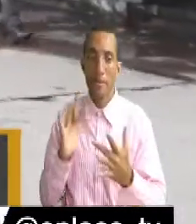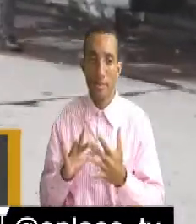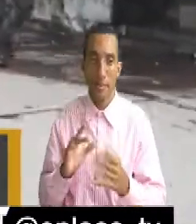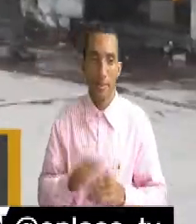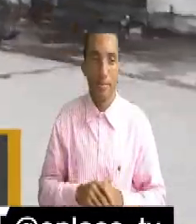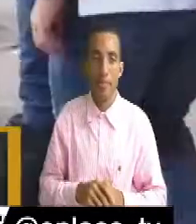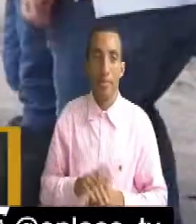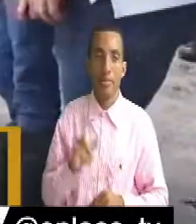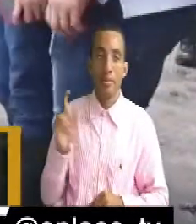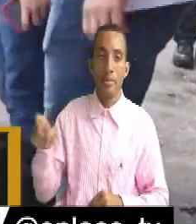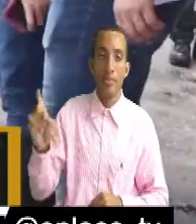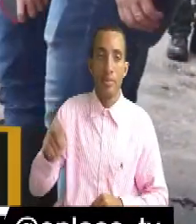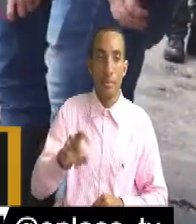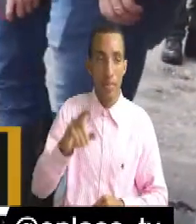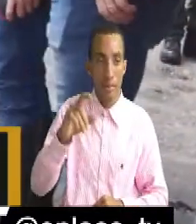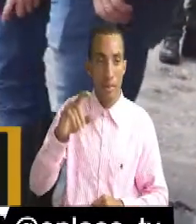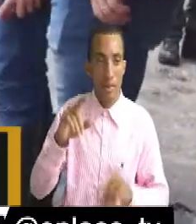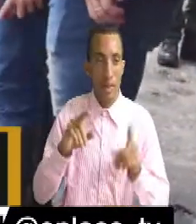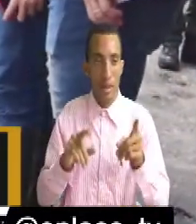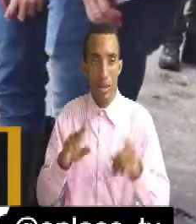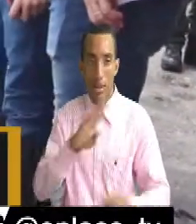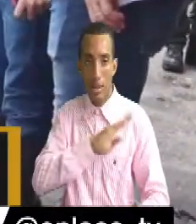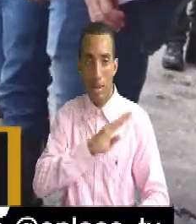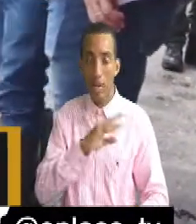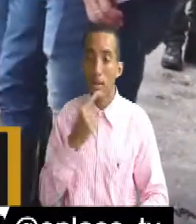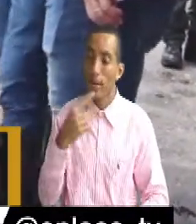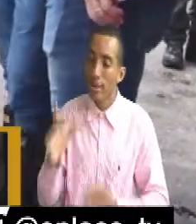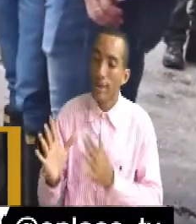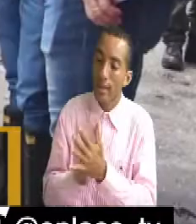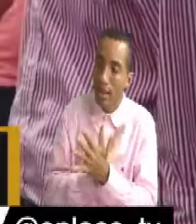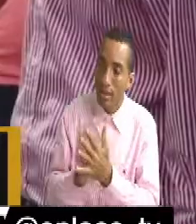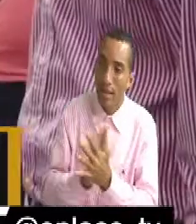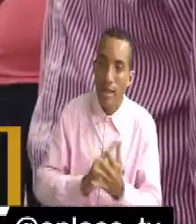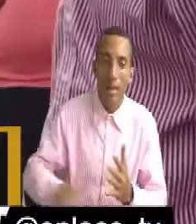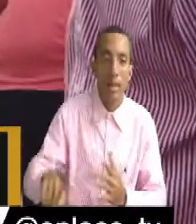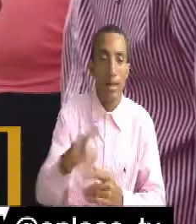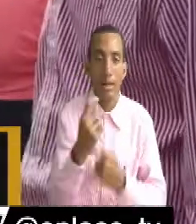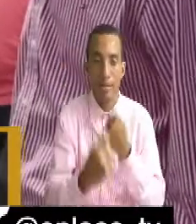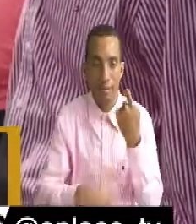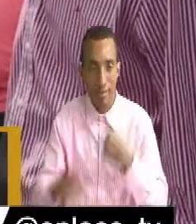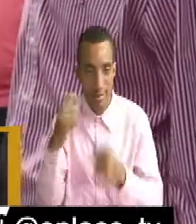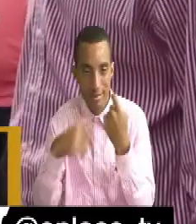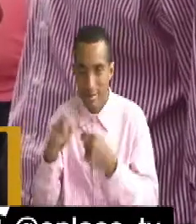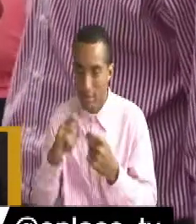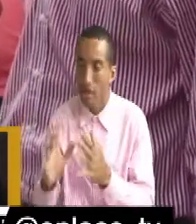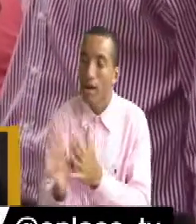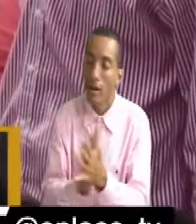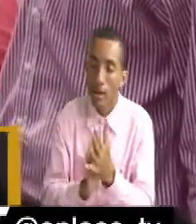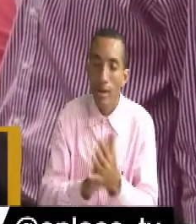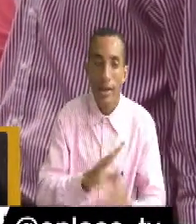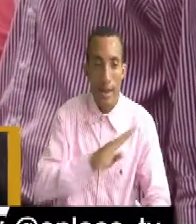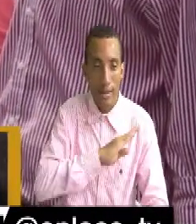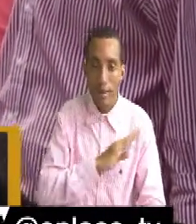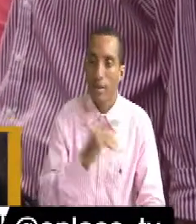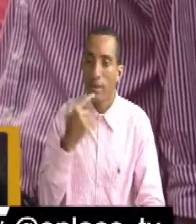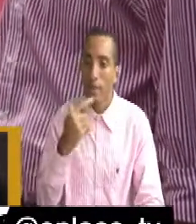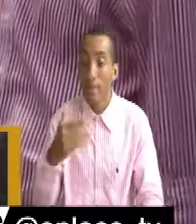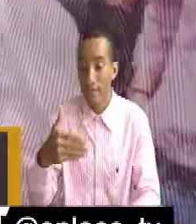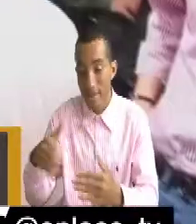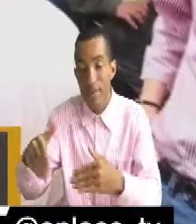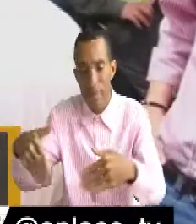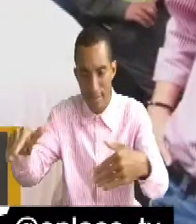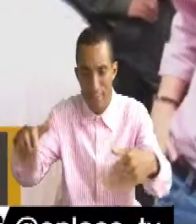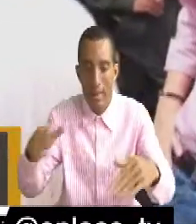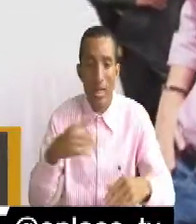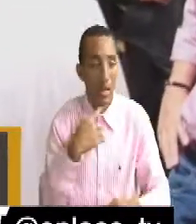Darío Echeverri, alcalde de la ciudad, escuchó a los vendedores informales asentados en el sector del muelle y quienes fueron desalojados por el riesgo que representa